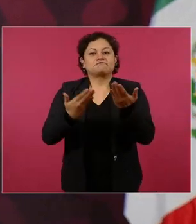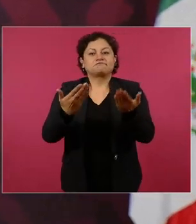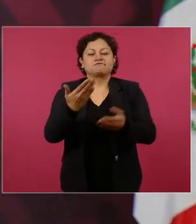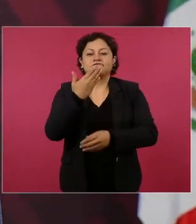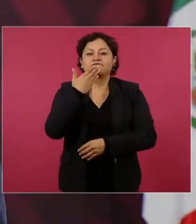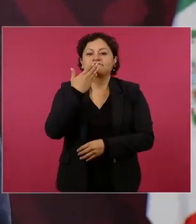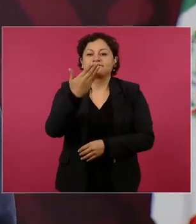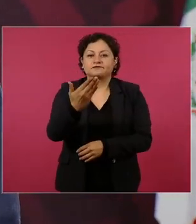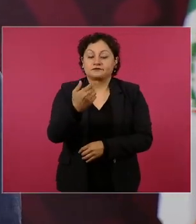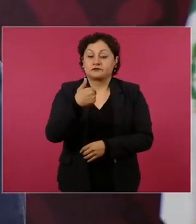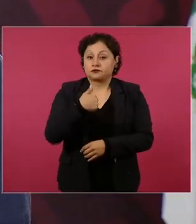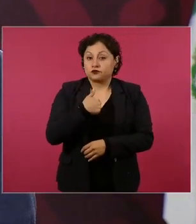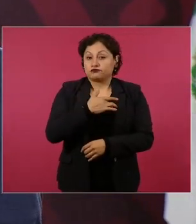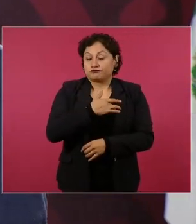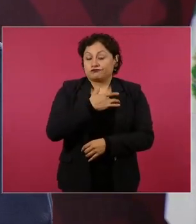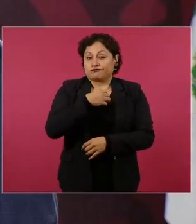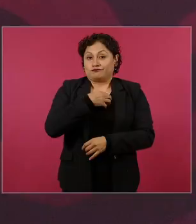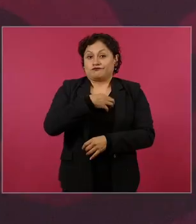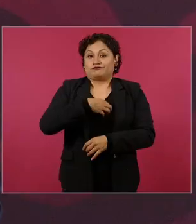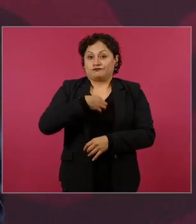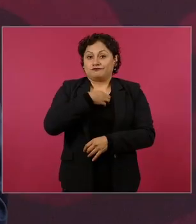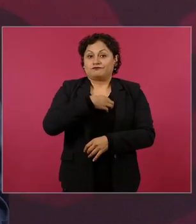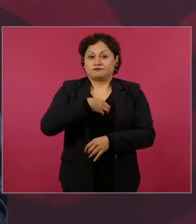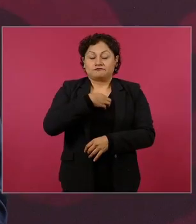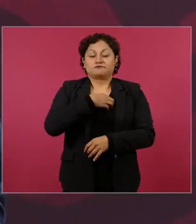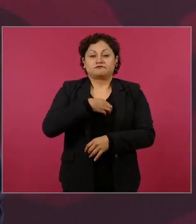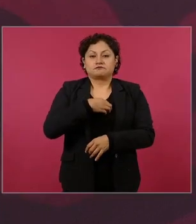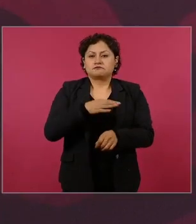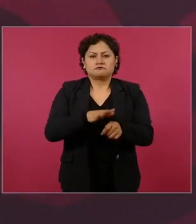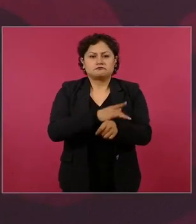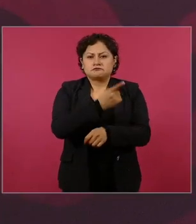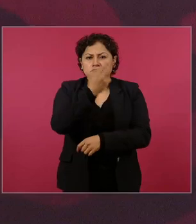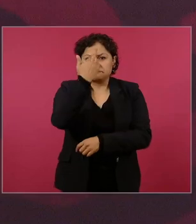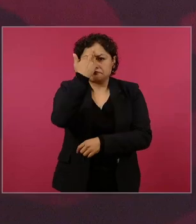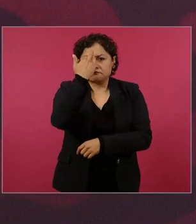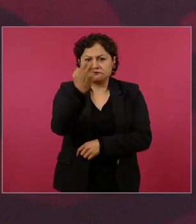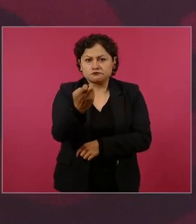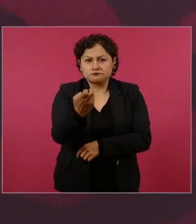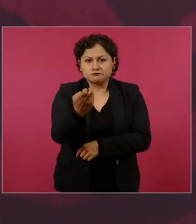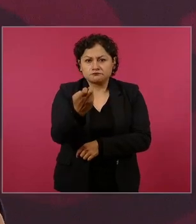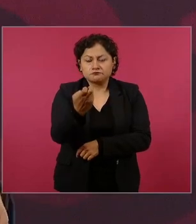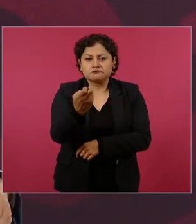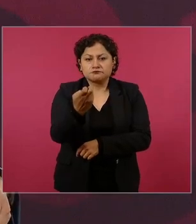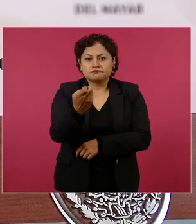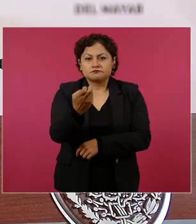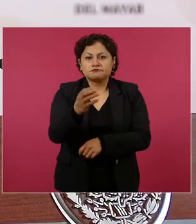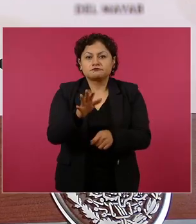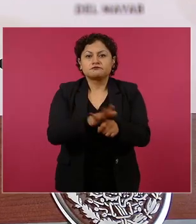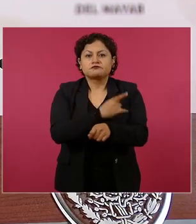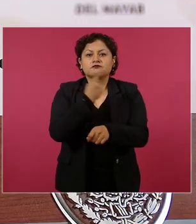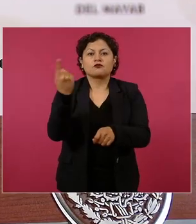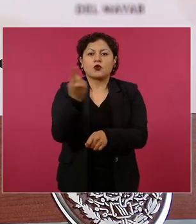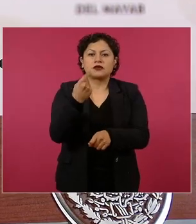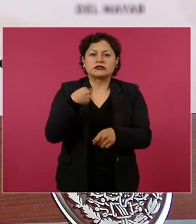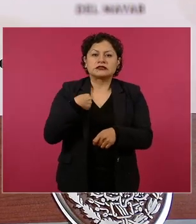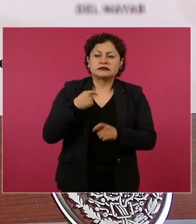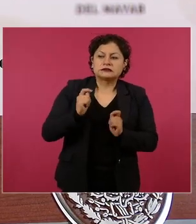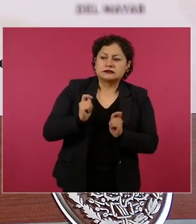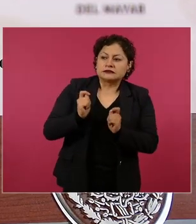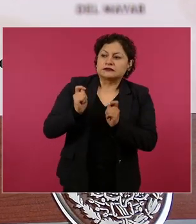contento porque está garantizado el relevo